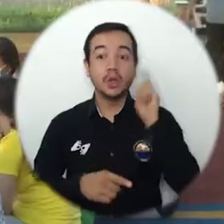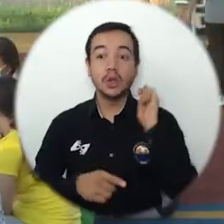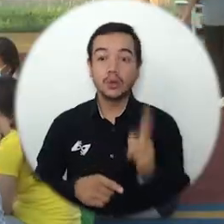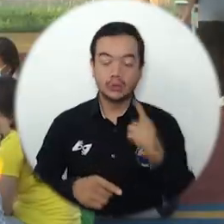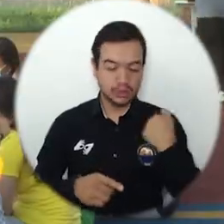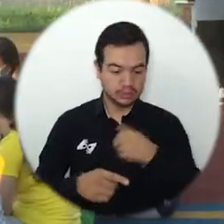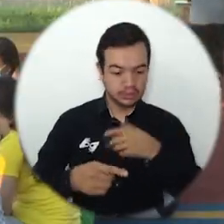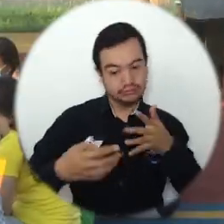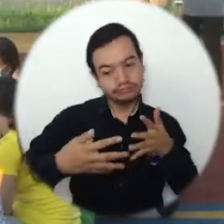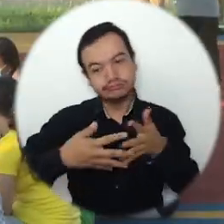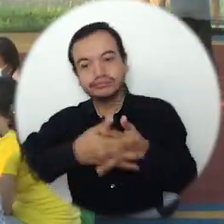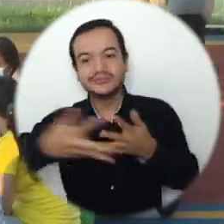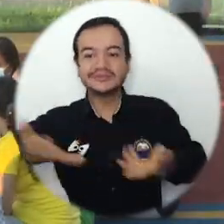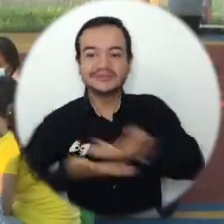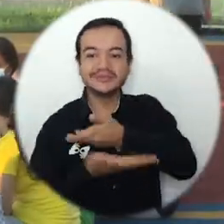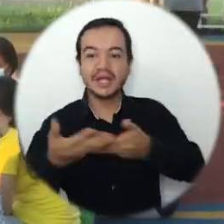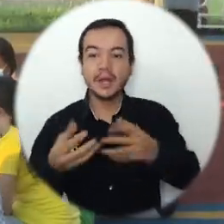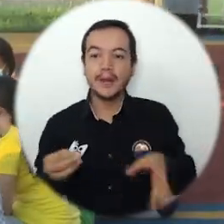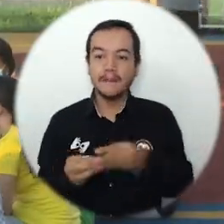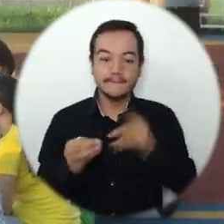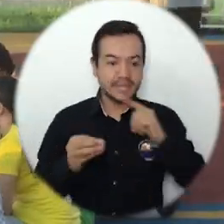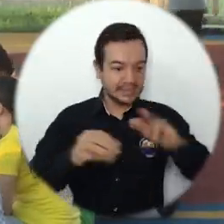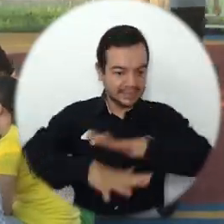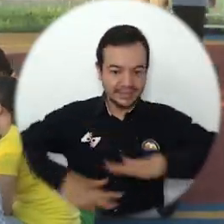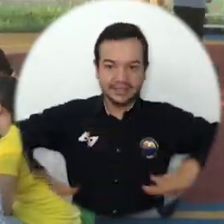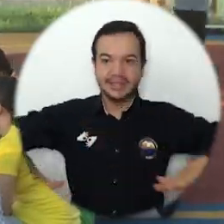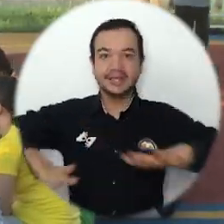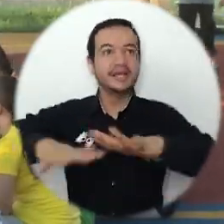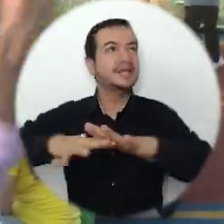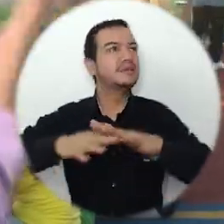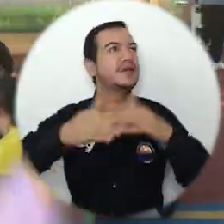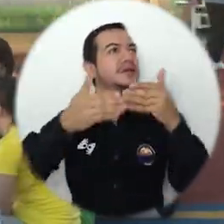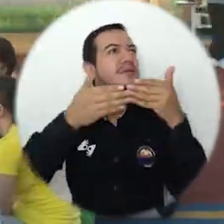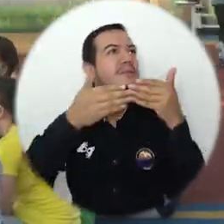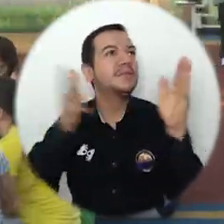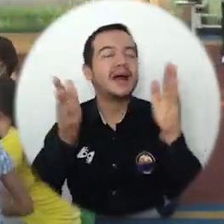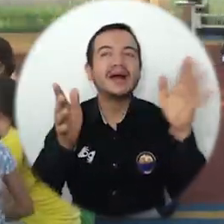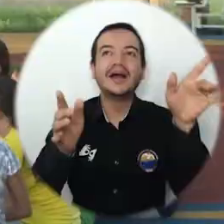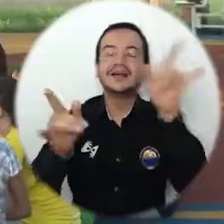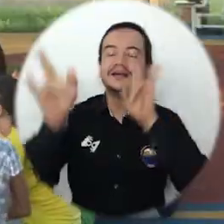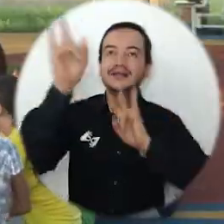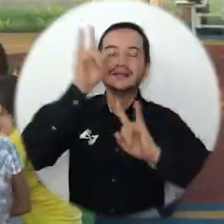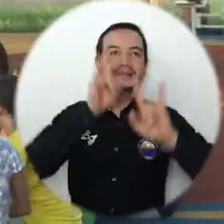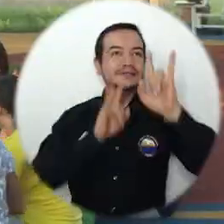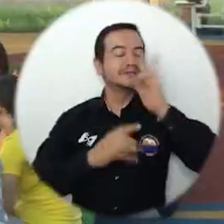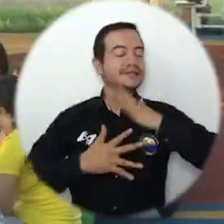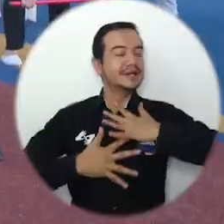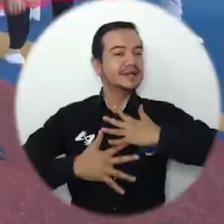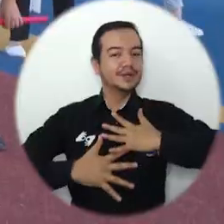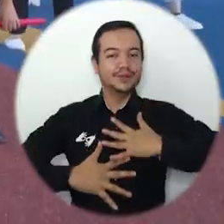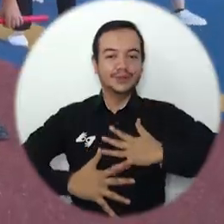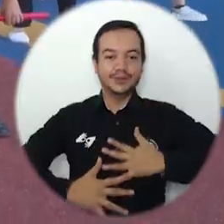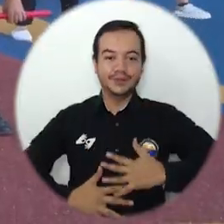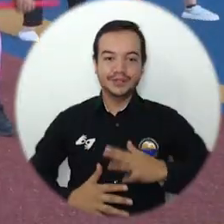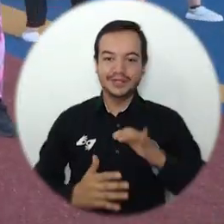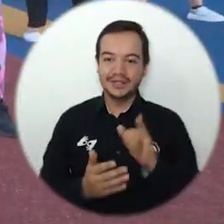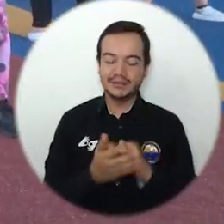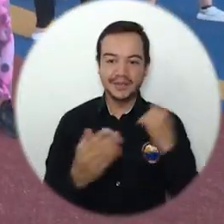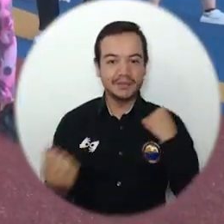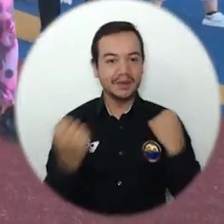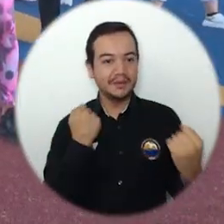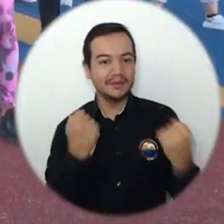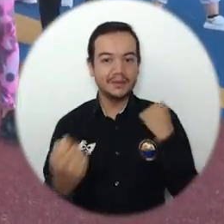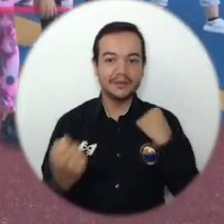permite integrarnos y además de esto disfrutar de un espacio al aire libre en el cual se están haciendo